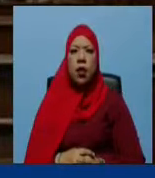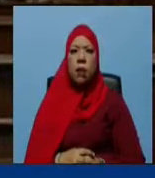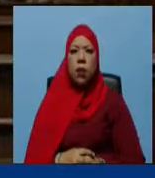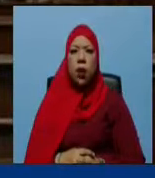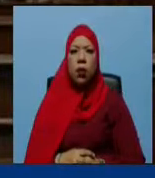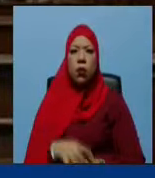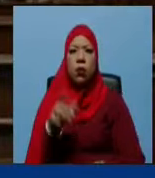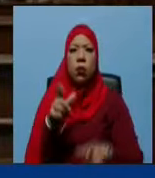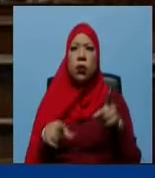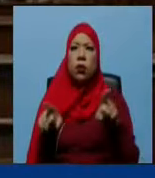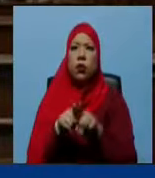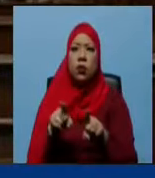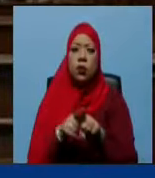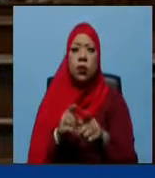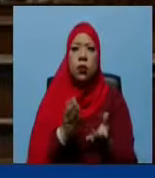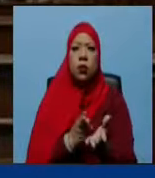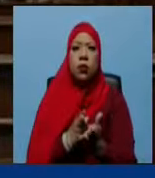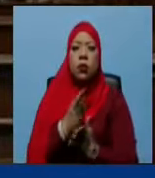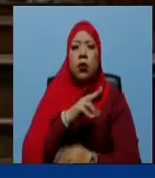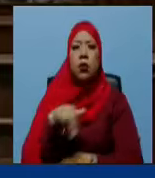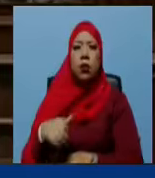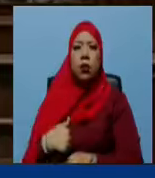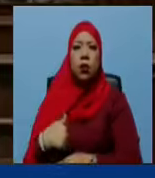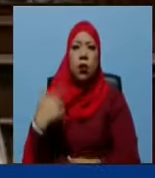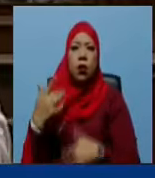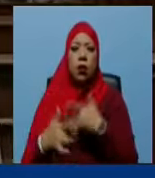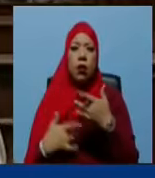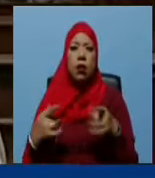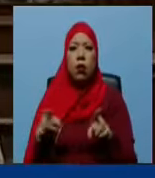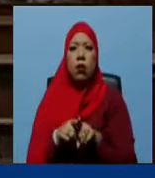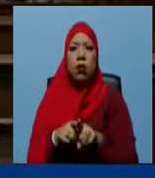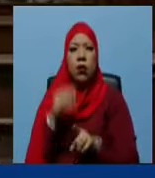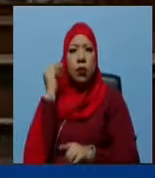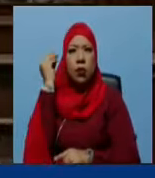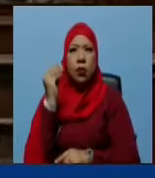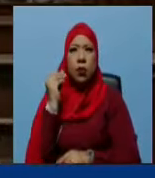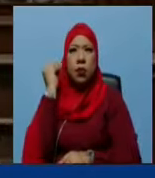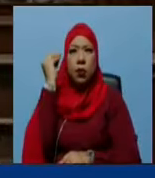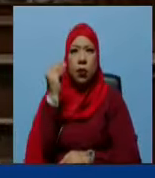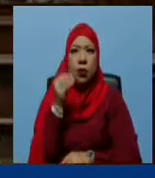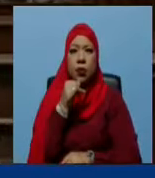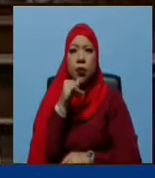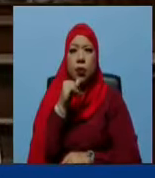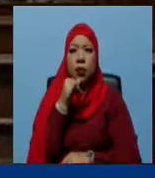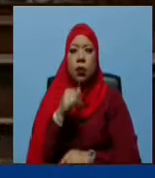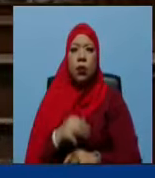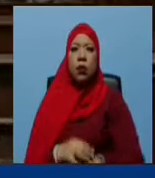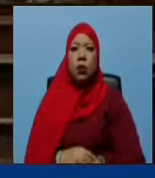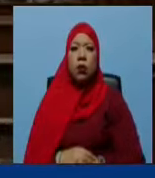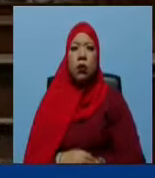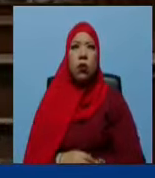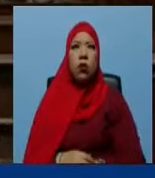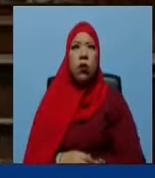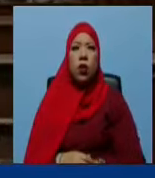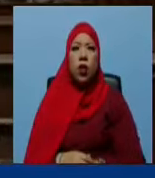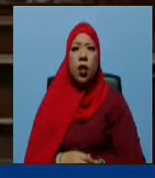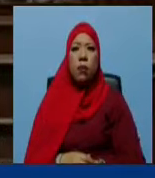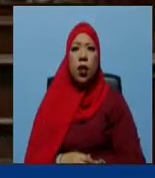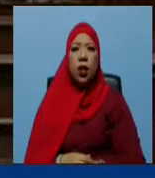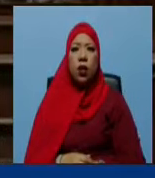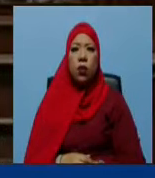Este libro marcó una etapa de renacimiento y coincidió